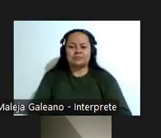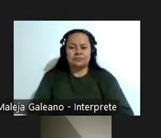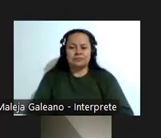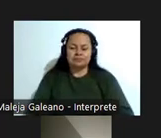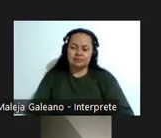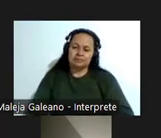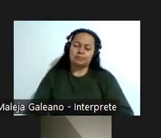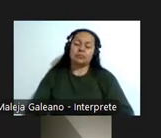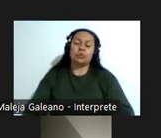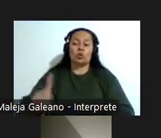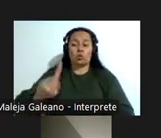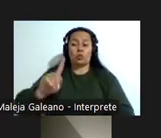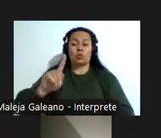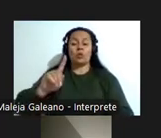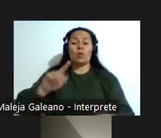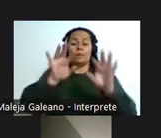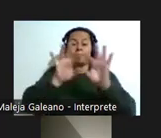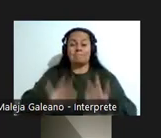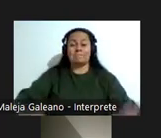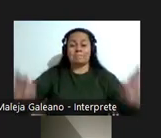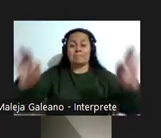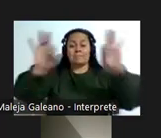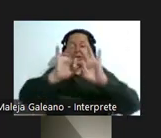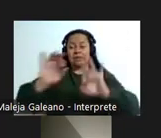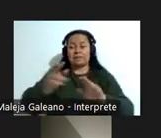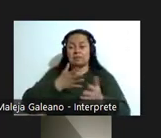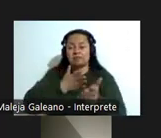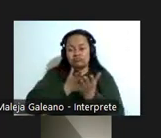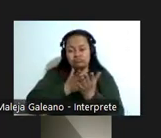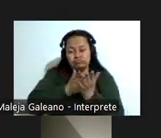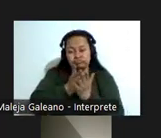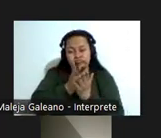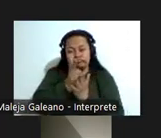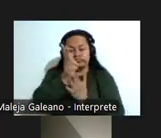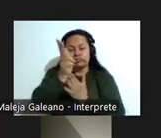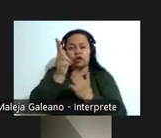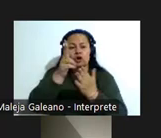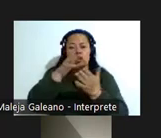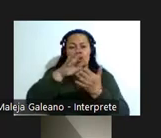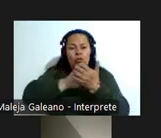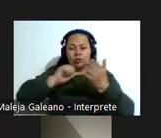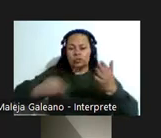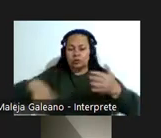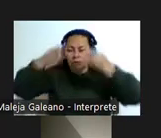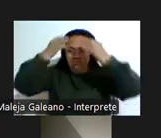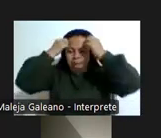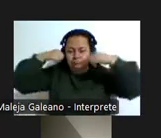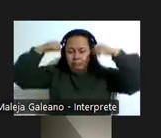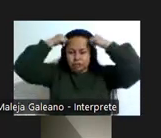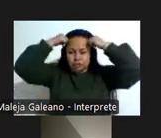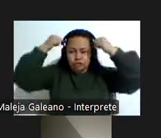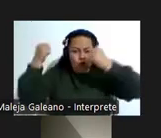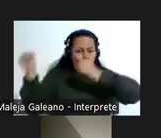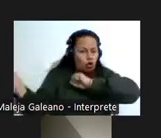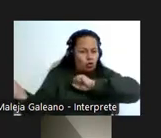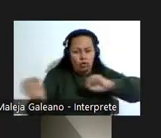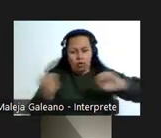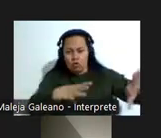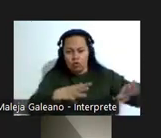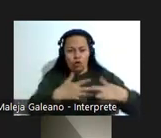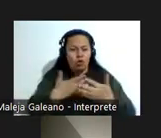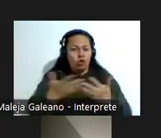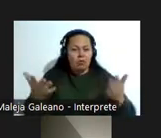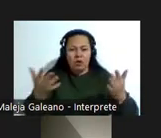Uno de los principales caminos hacia estos ejercicios de descolonización del pensamiento creo que son justamente